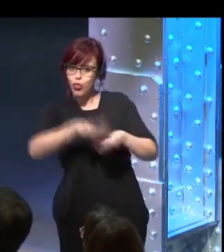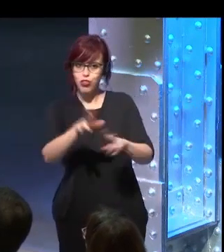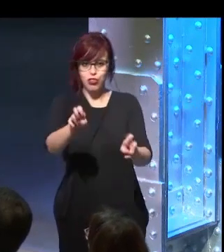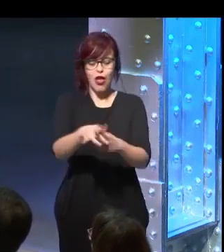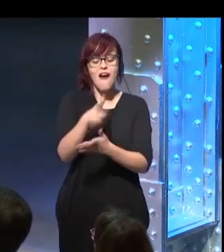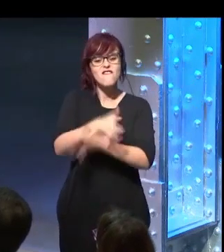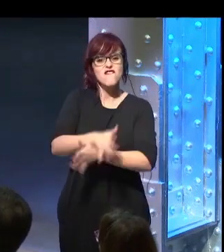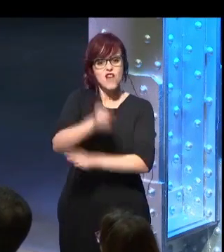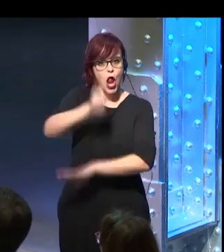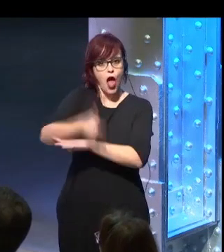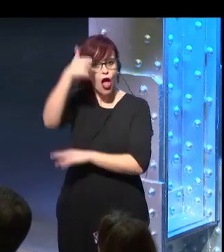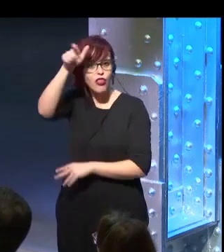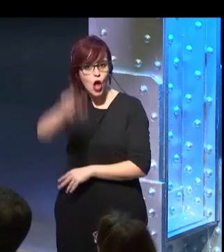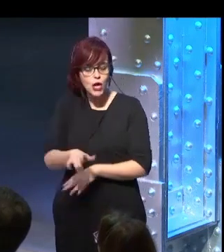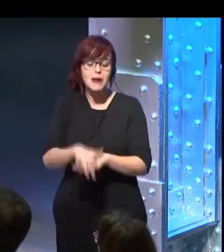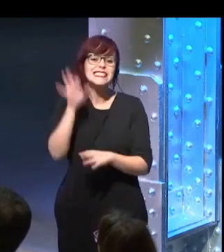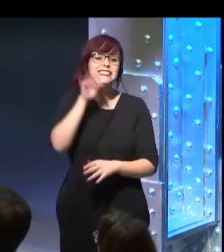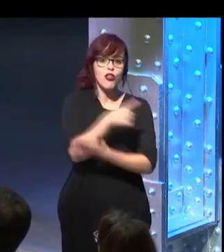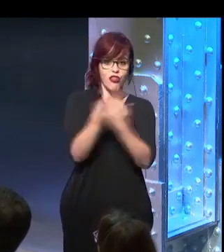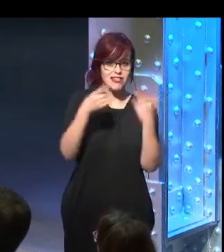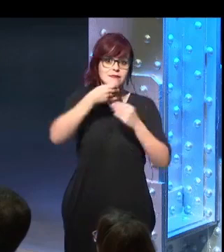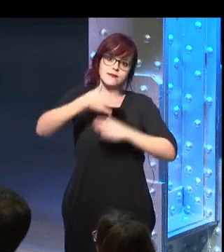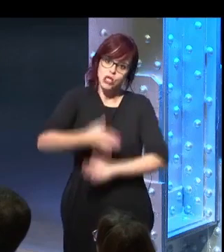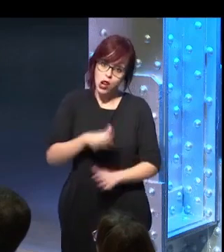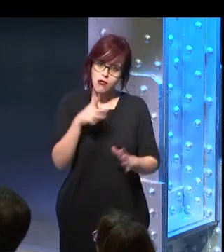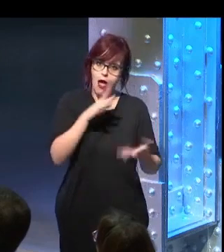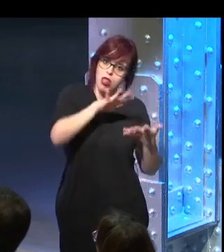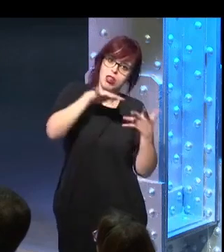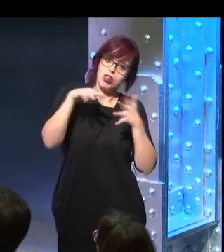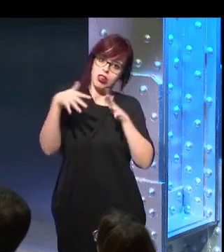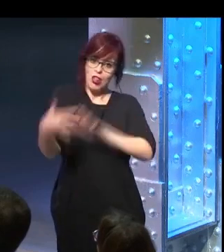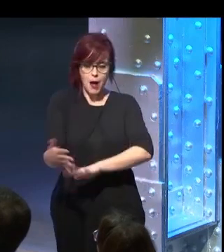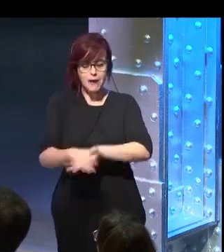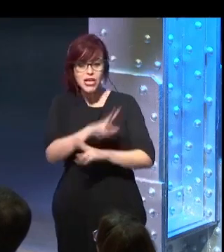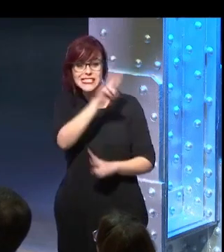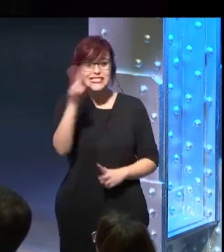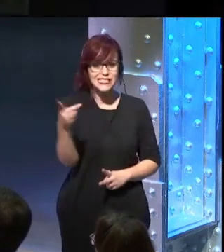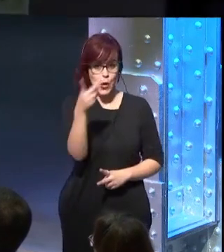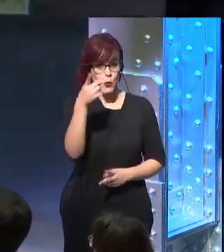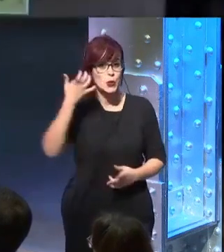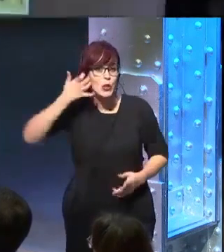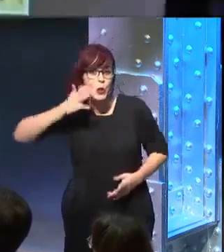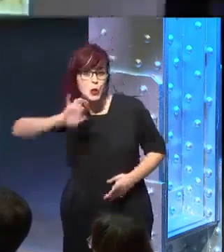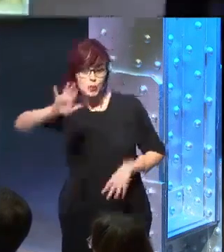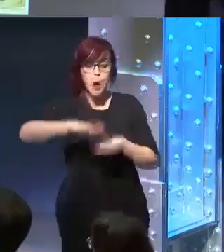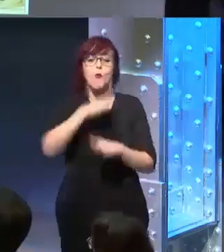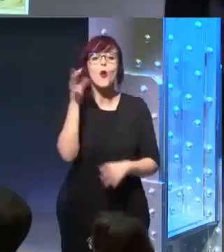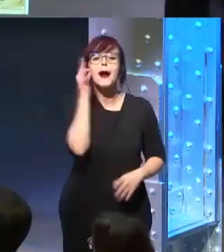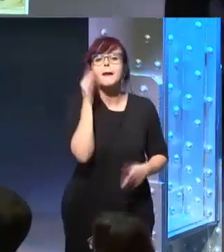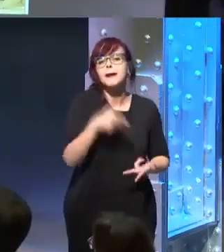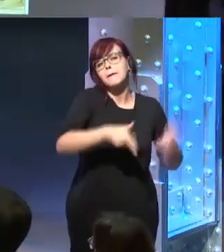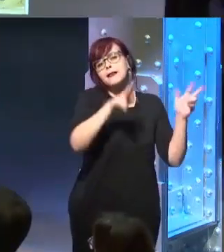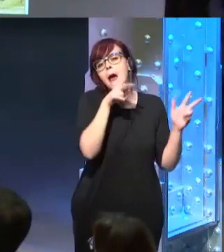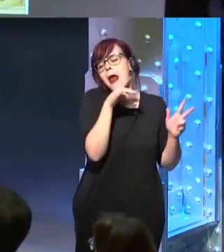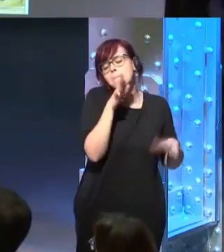la parte de abajo, en una versión del siglo XVI de la historia. La segunda excepción para el silencio de estas mujeres quizá es un